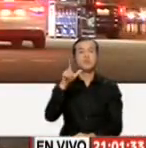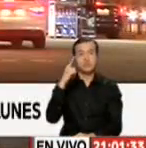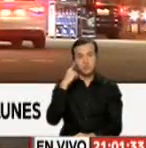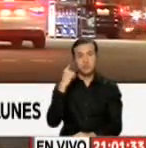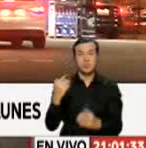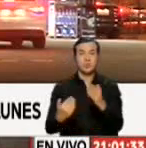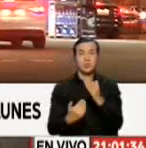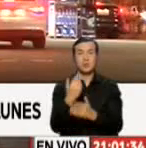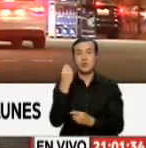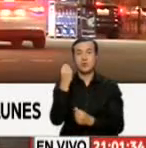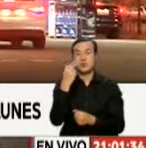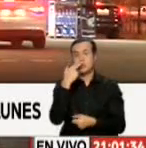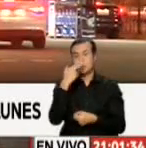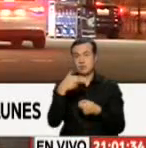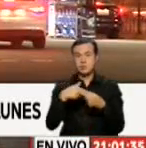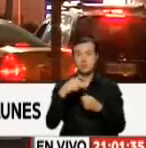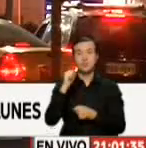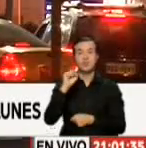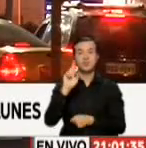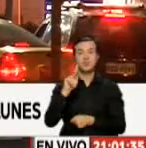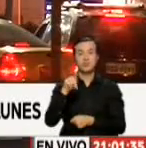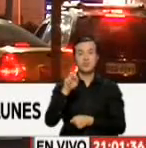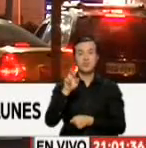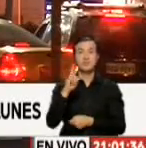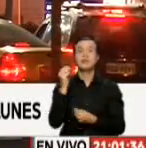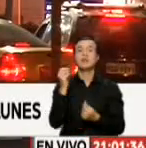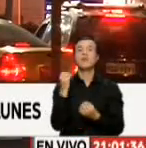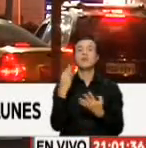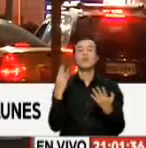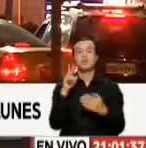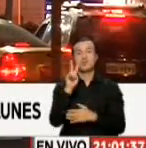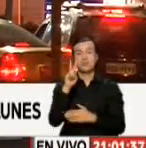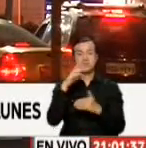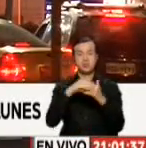el nuevo precio de la gasolina Super. El costo será de